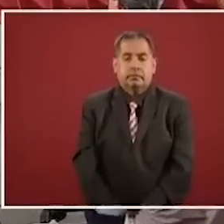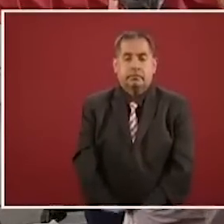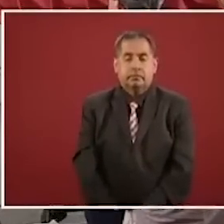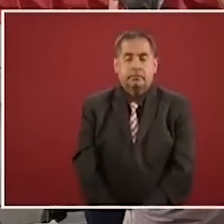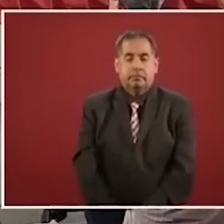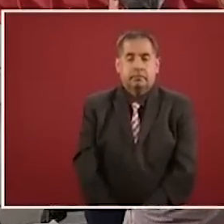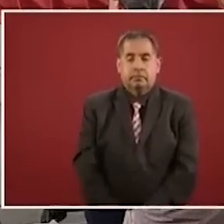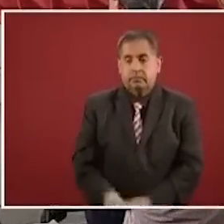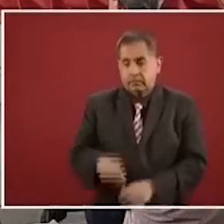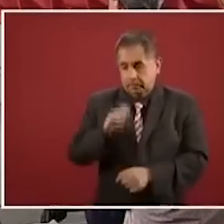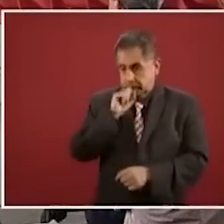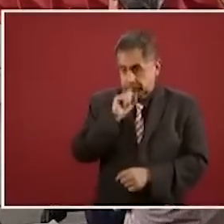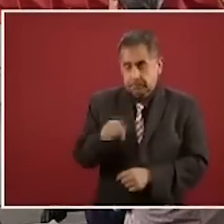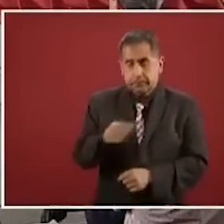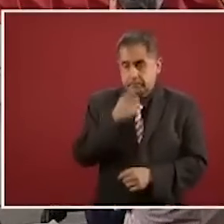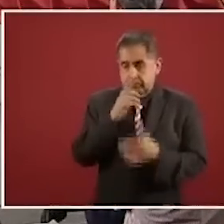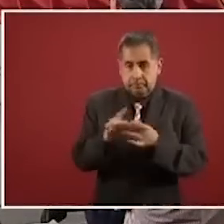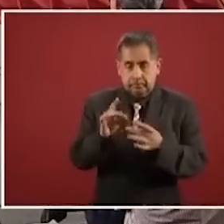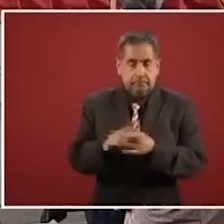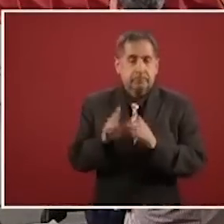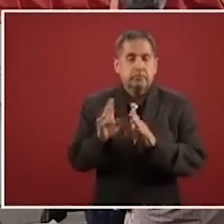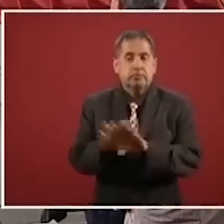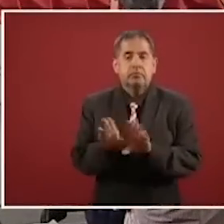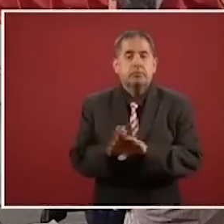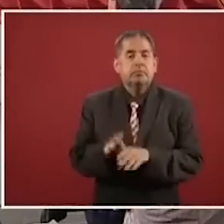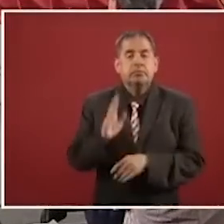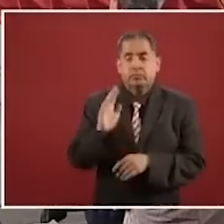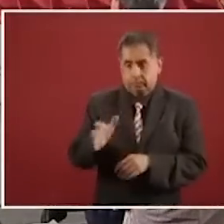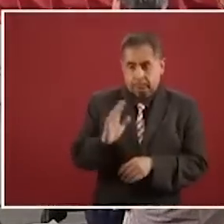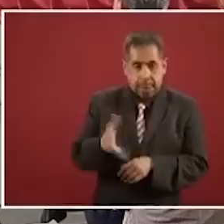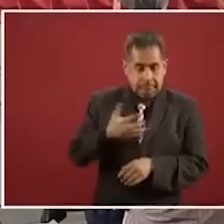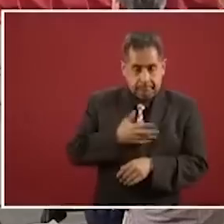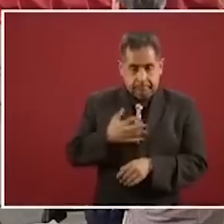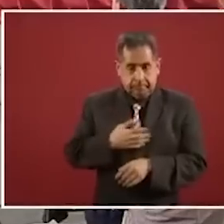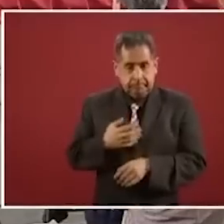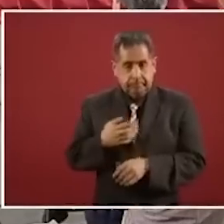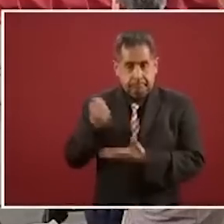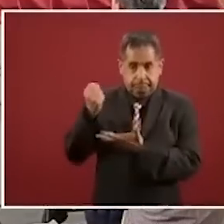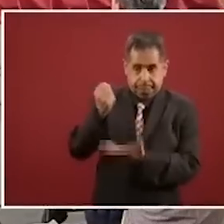También decirles que ya contamos con el presupuesto,